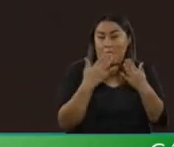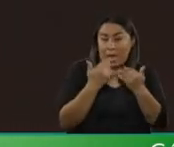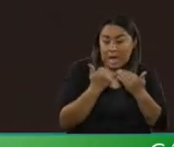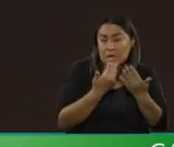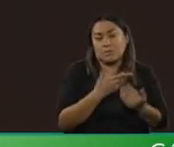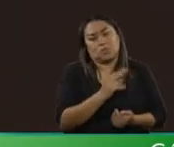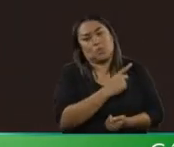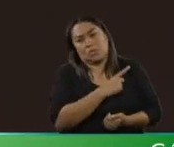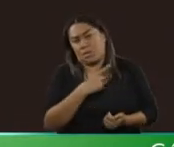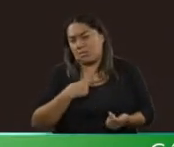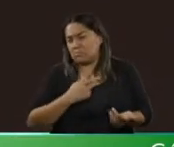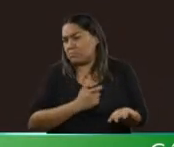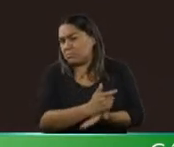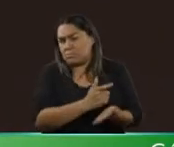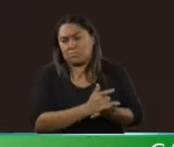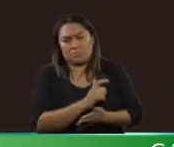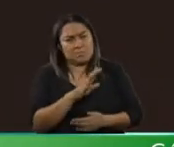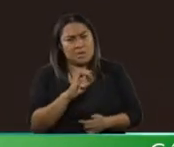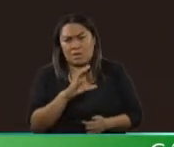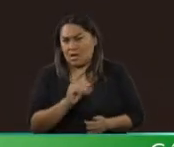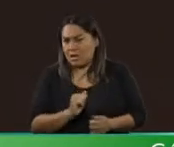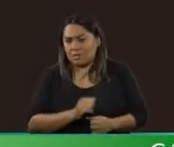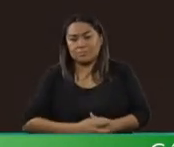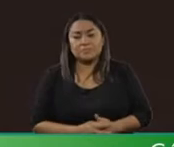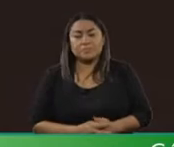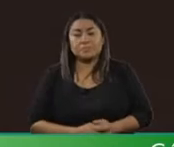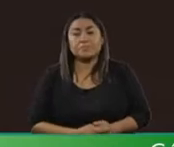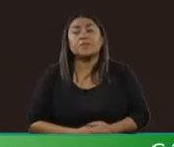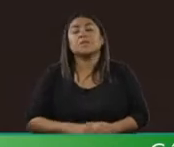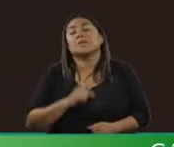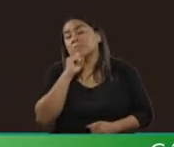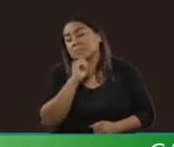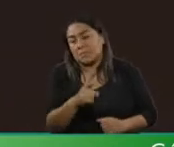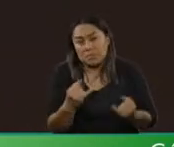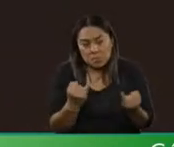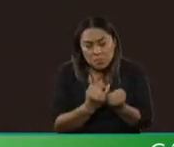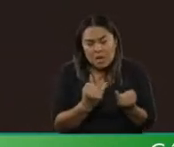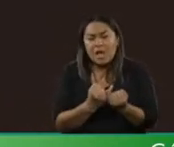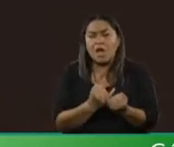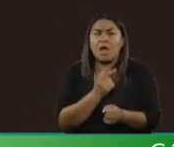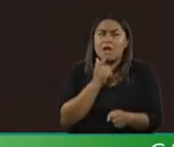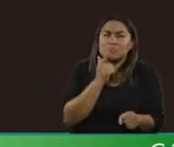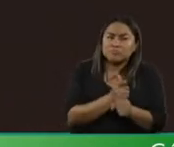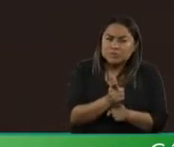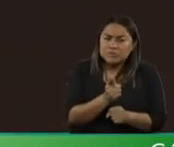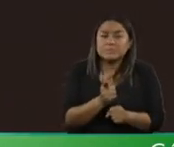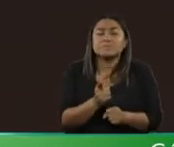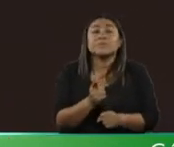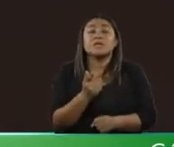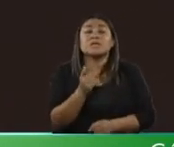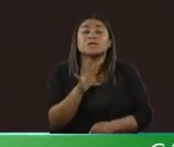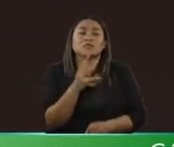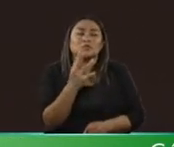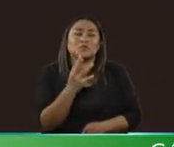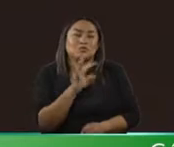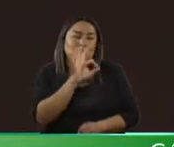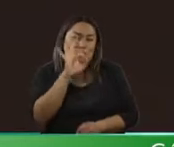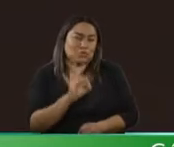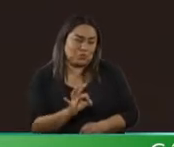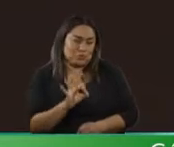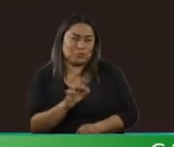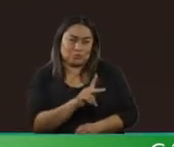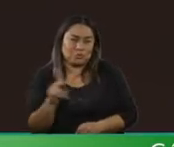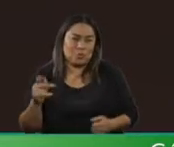no debían recibir este tipo de apoyo. Asimismo, se detectó que el 53% de